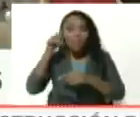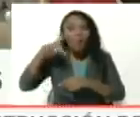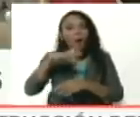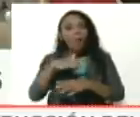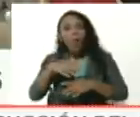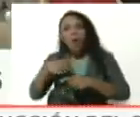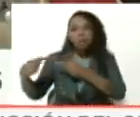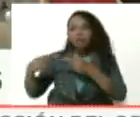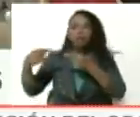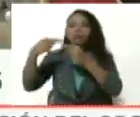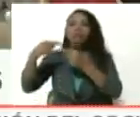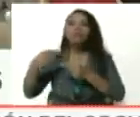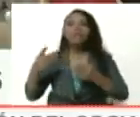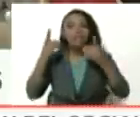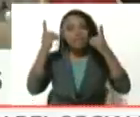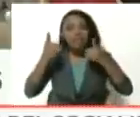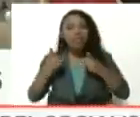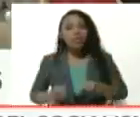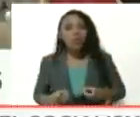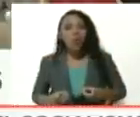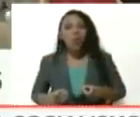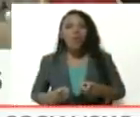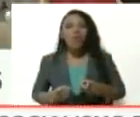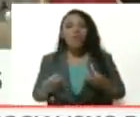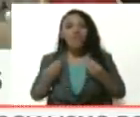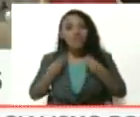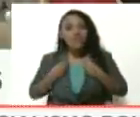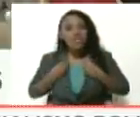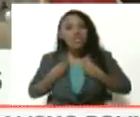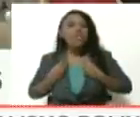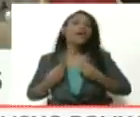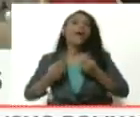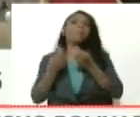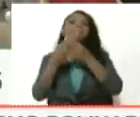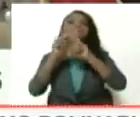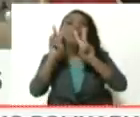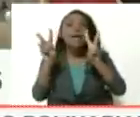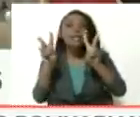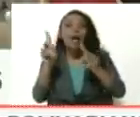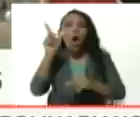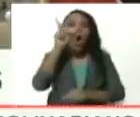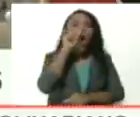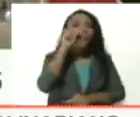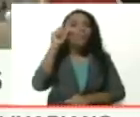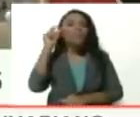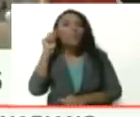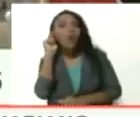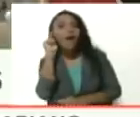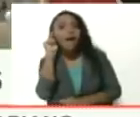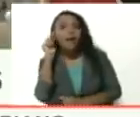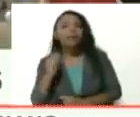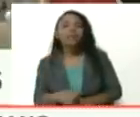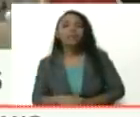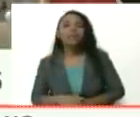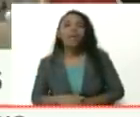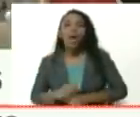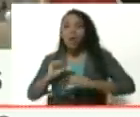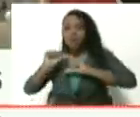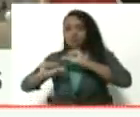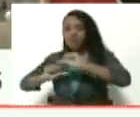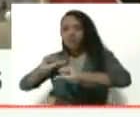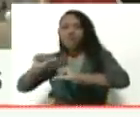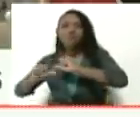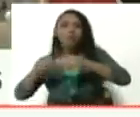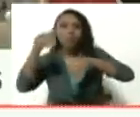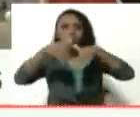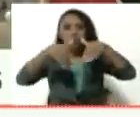que decidió vivir en paz, y los hombres y mujeres, los procesos